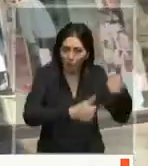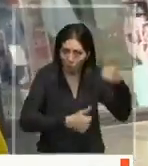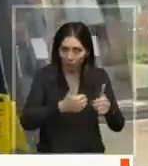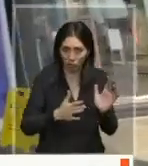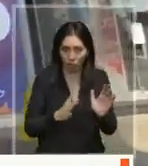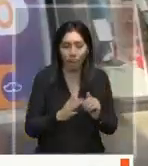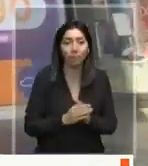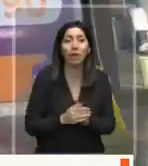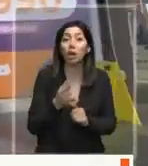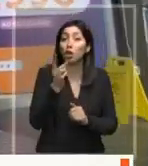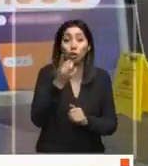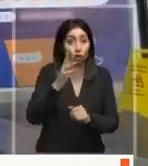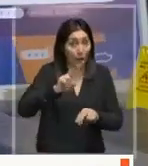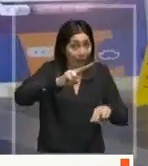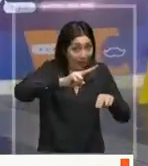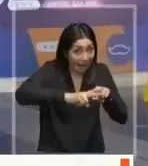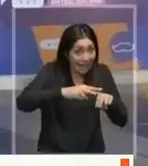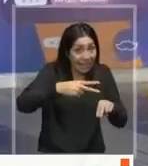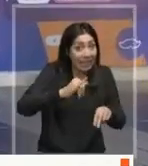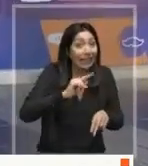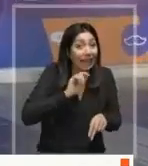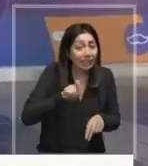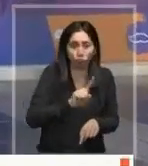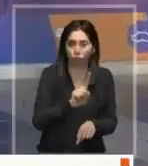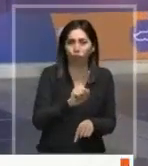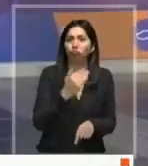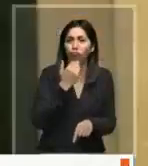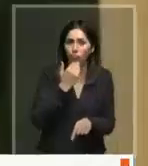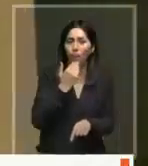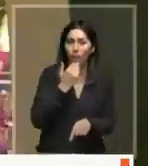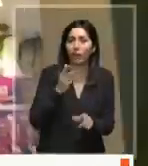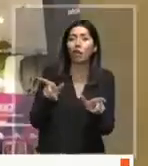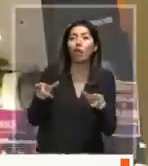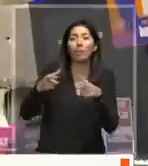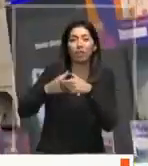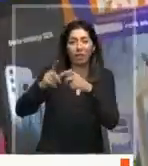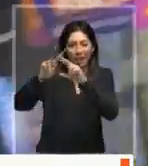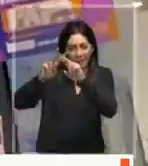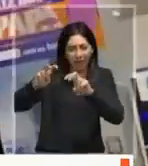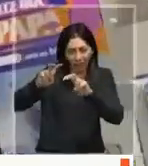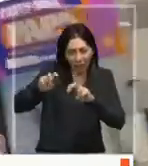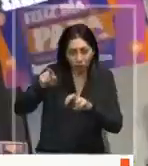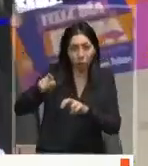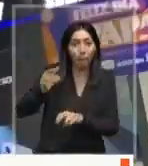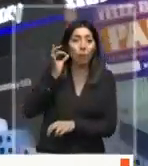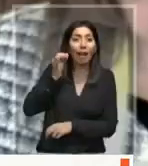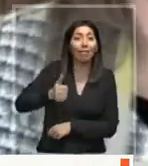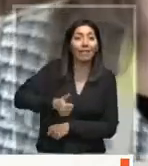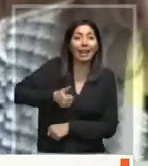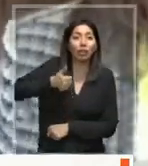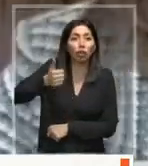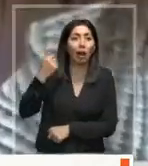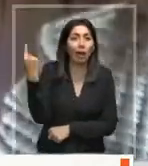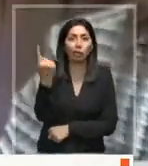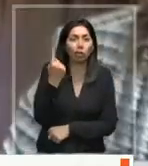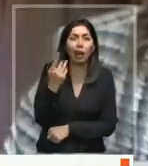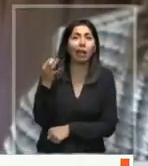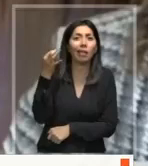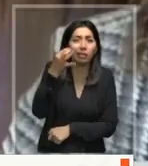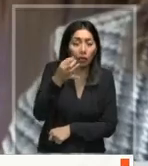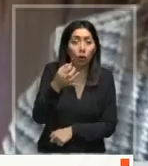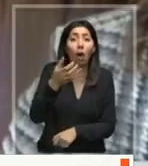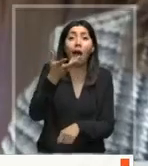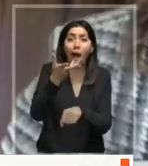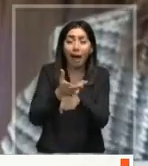solo ITES suma antecedentes. En la comisión investigadora por el caso La Polar, la directora nacional de aduanas detalló que al menos